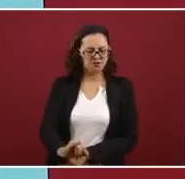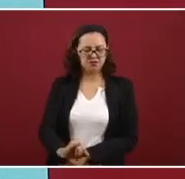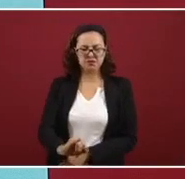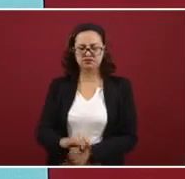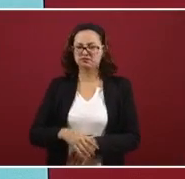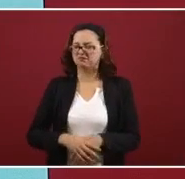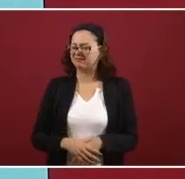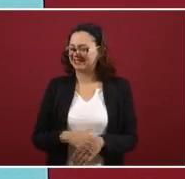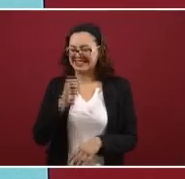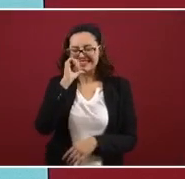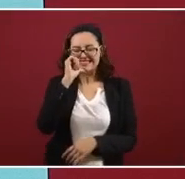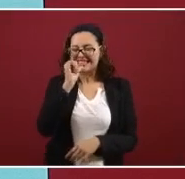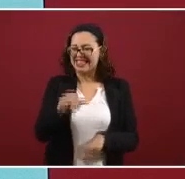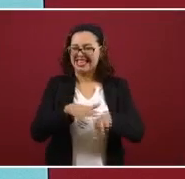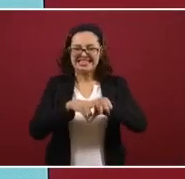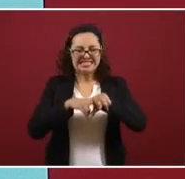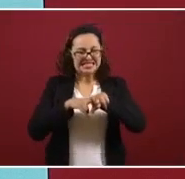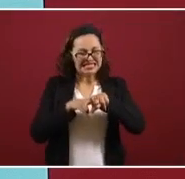en ninguna circunstancia,